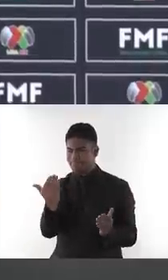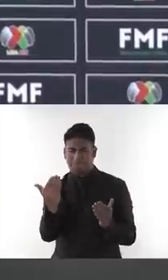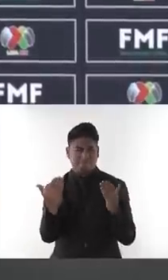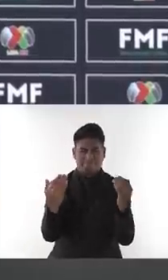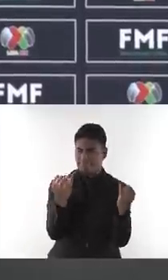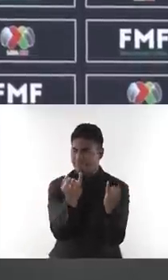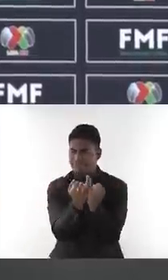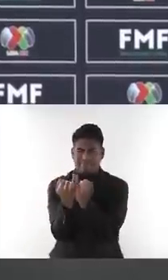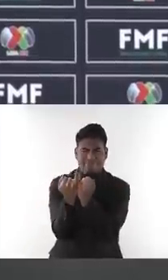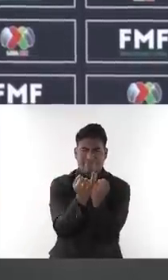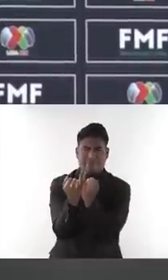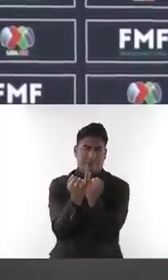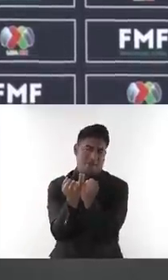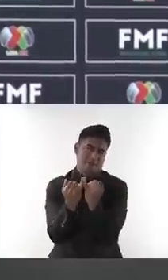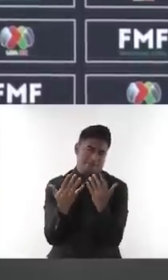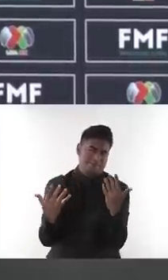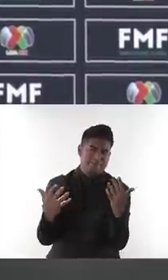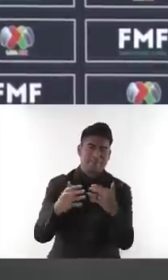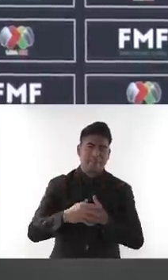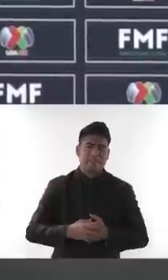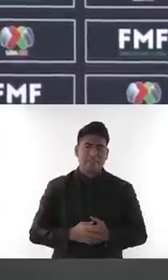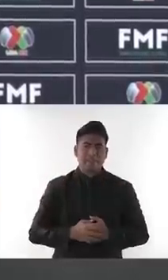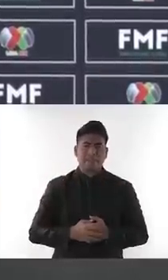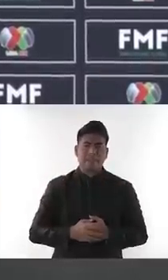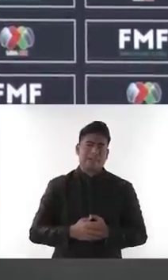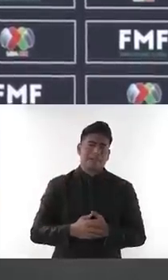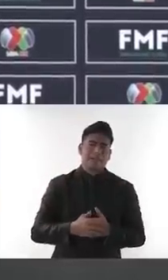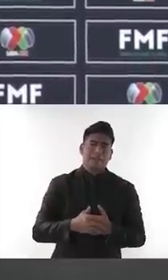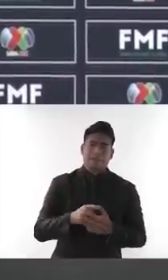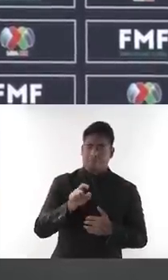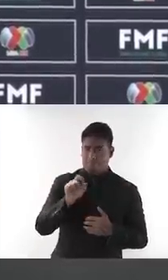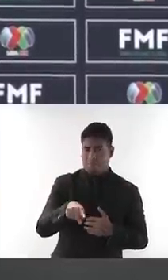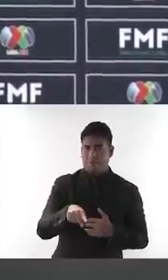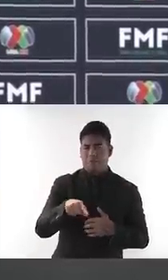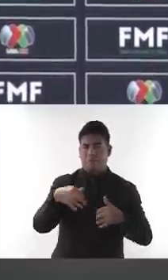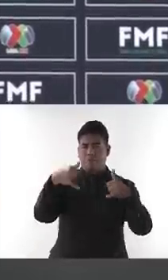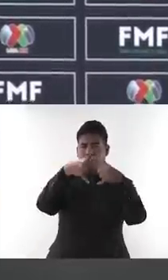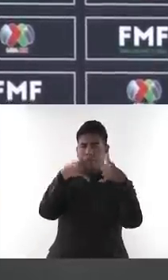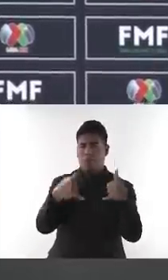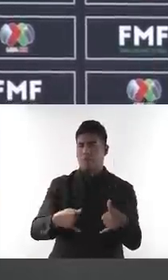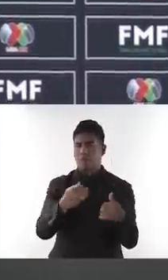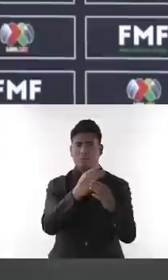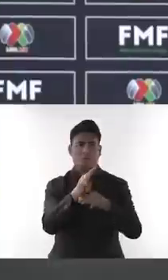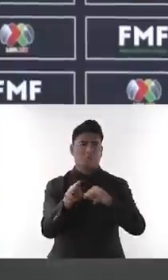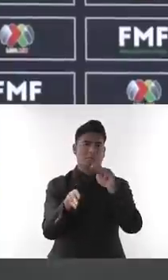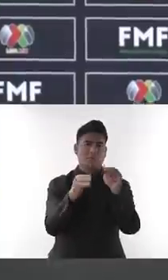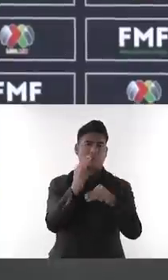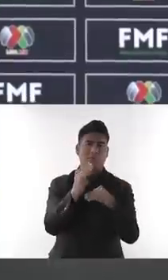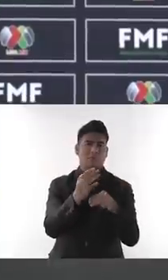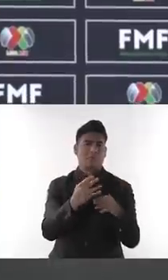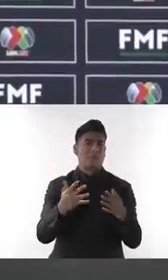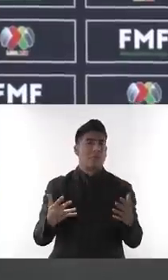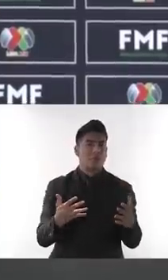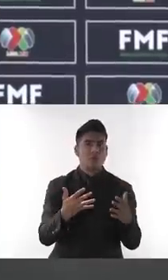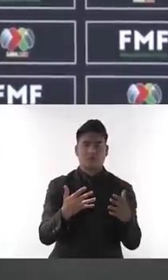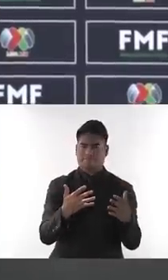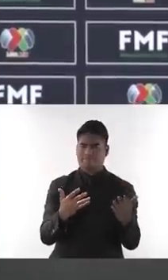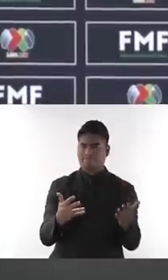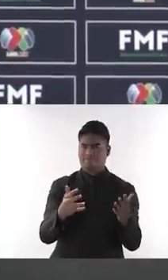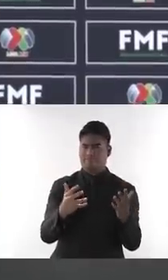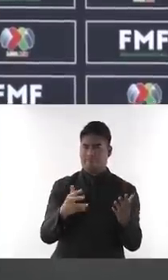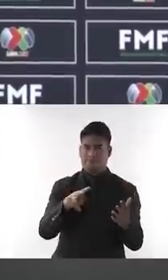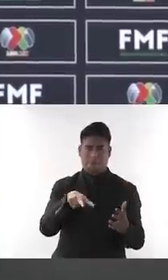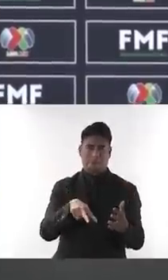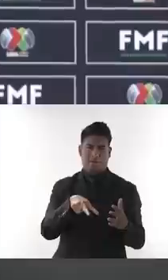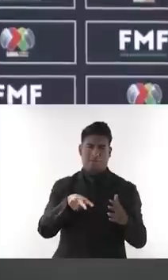abajo por goles. Y tuvimos una Copa del Mundo en donde, si administrativamente antes del